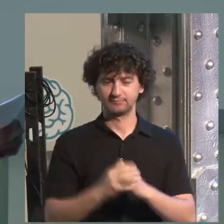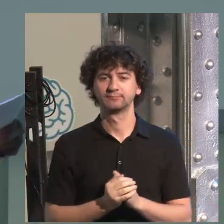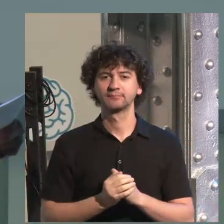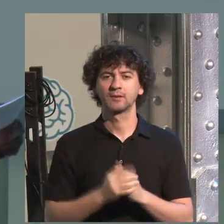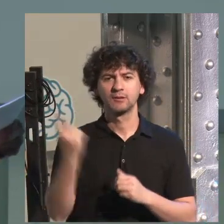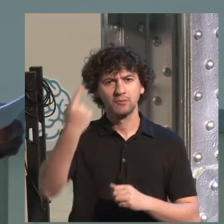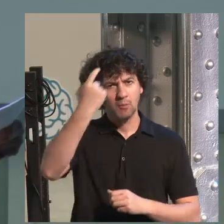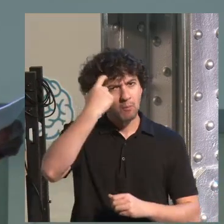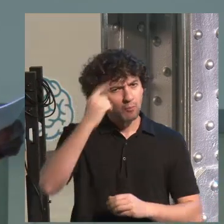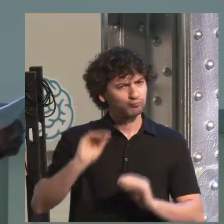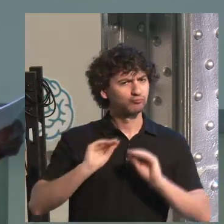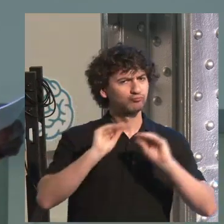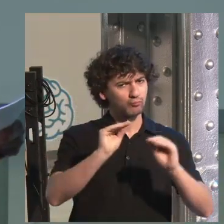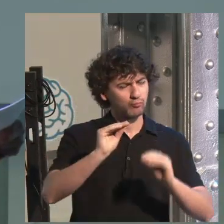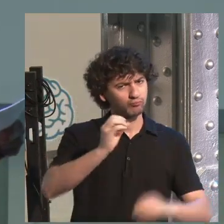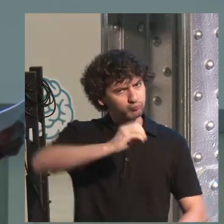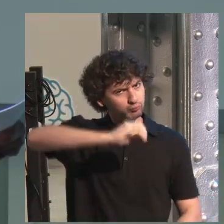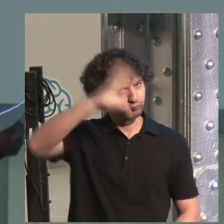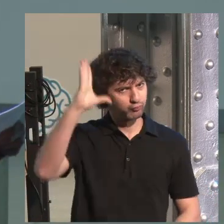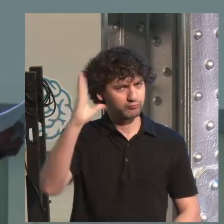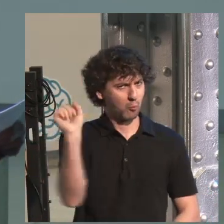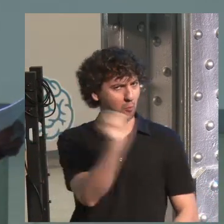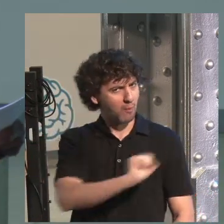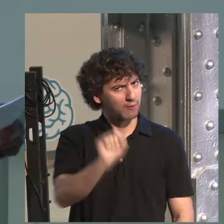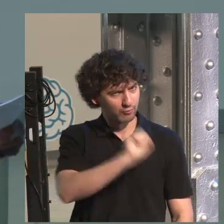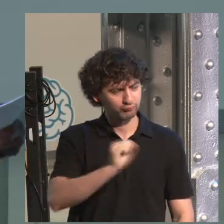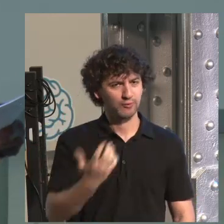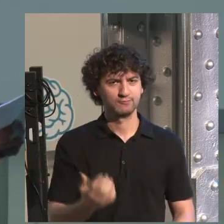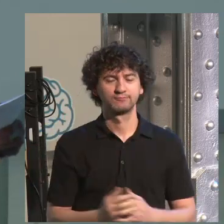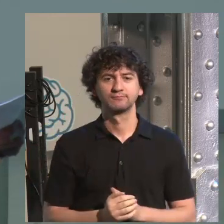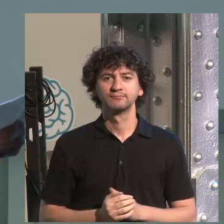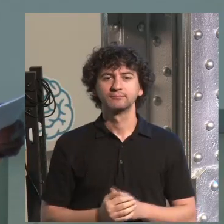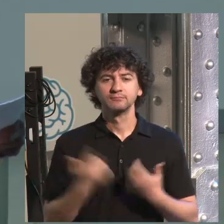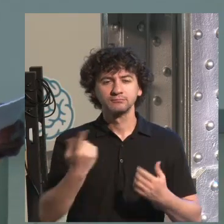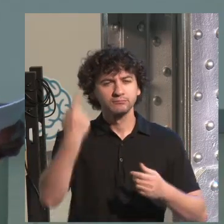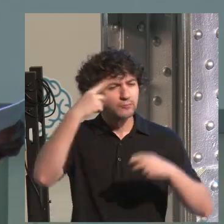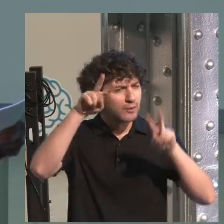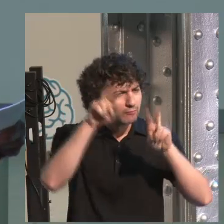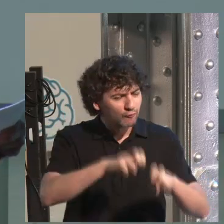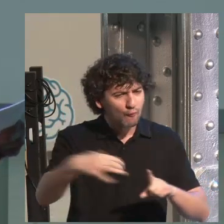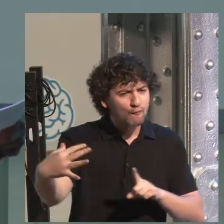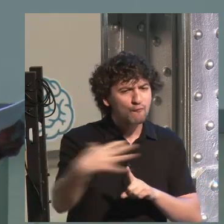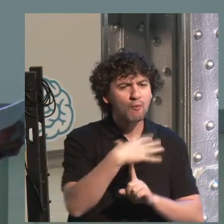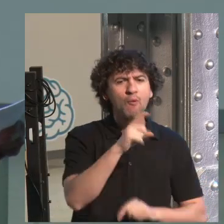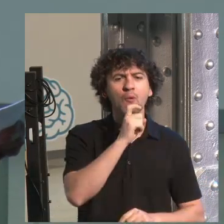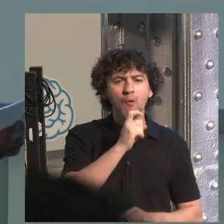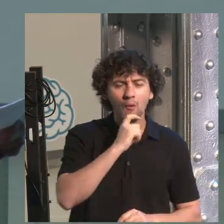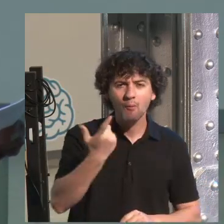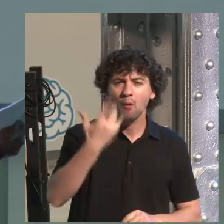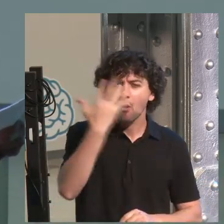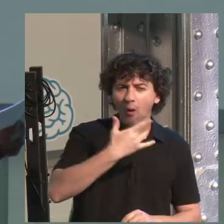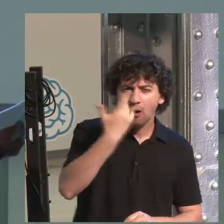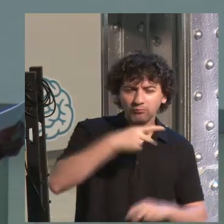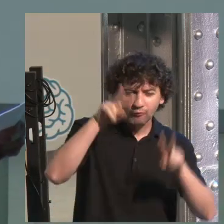una mente, me han dicho sus compañeros, brillante, que investiga la influencia que el conocimiento del cerebro tiene